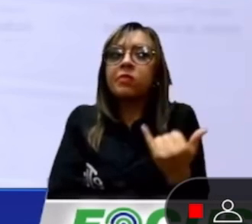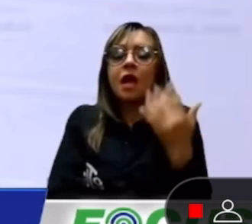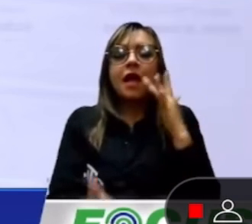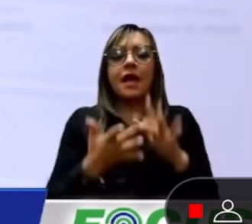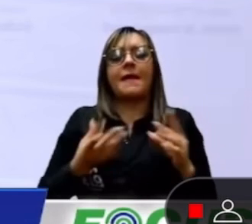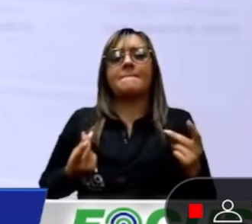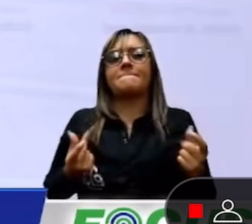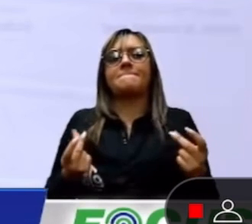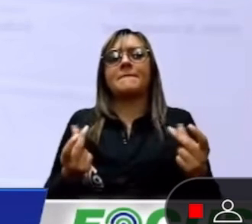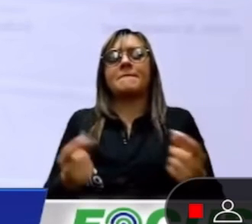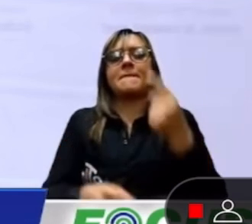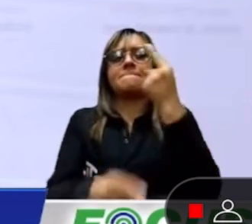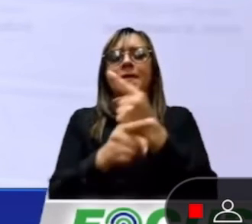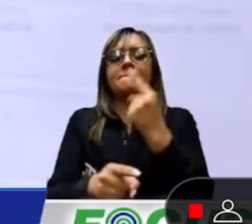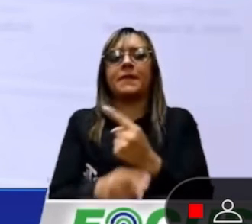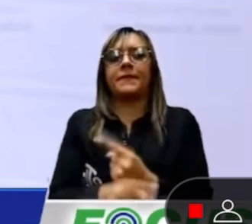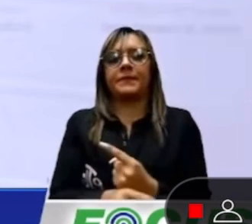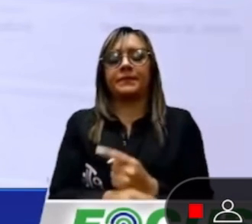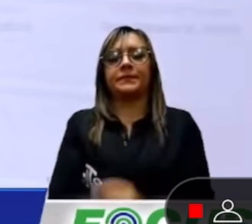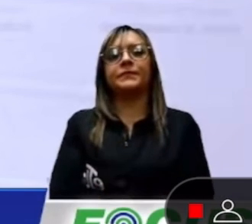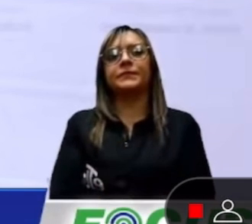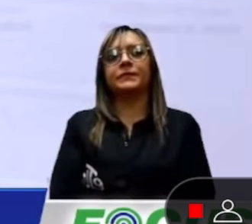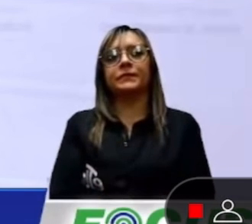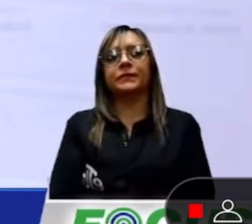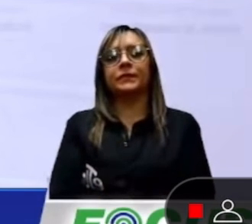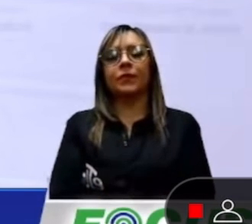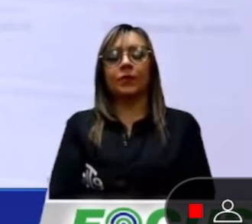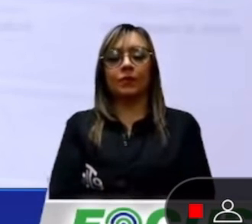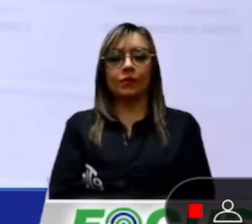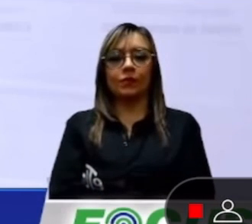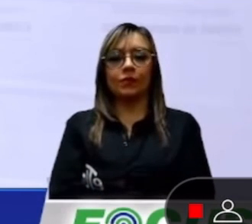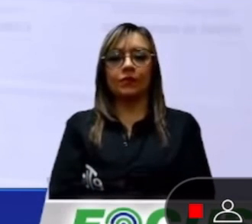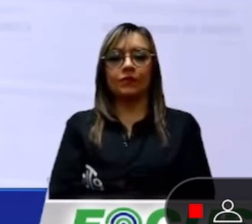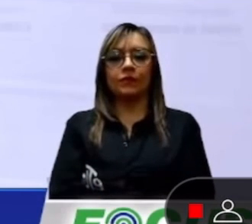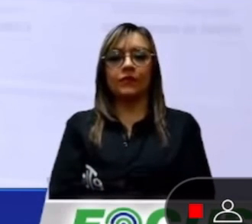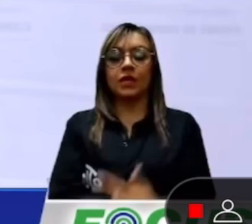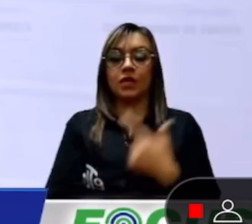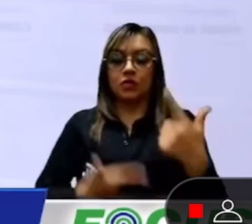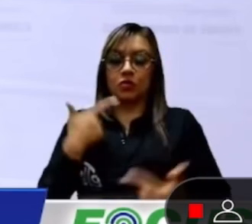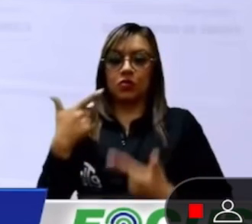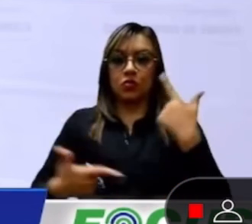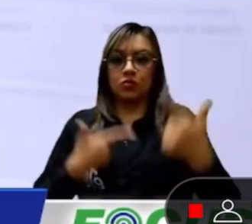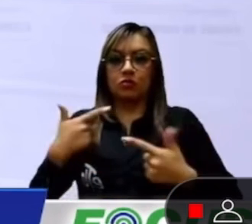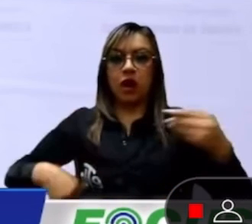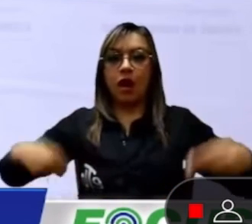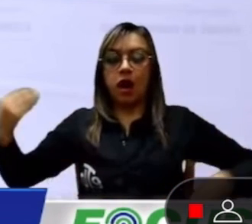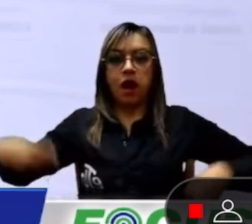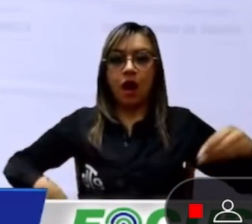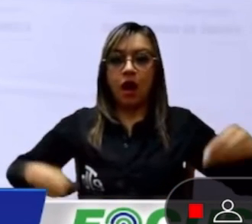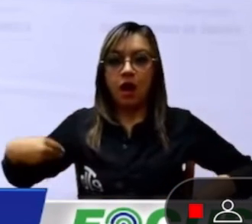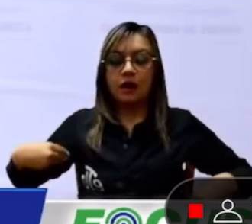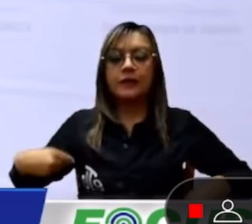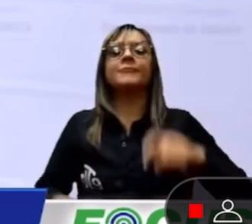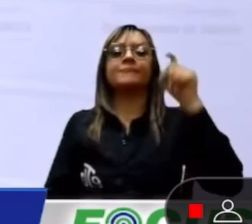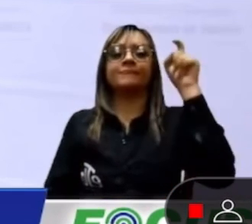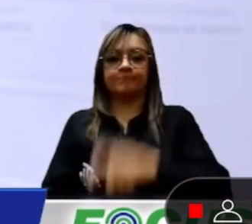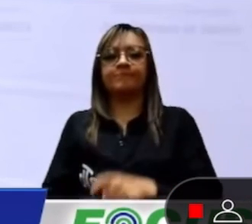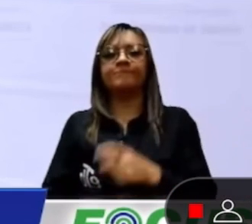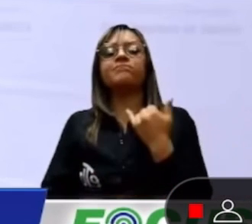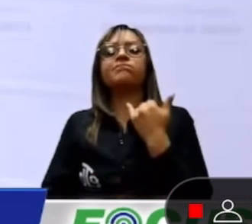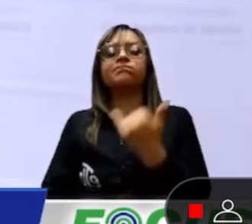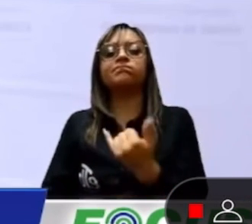ágiles oportunos y eficaces lucha contra la corrupción es